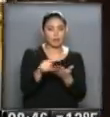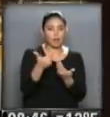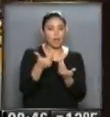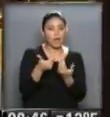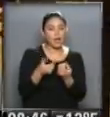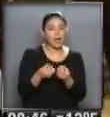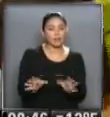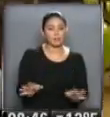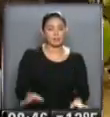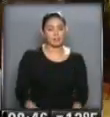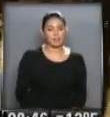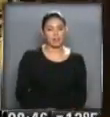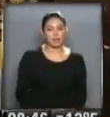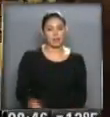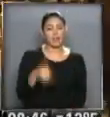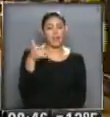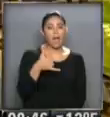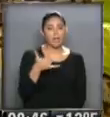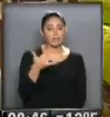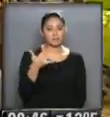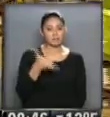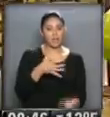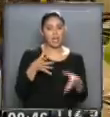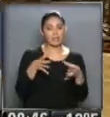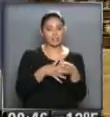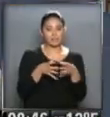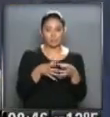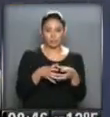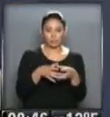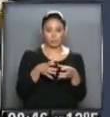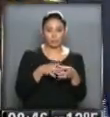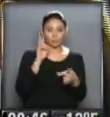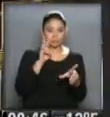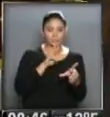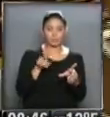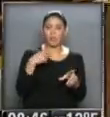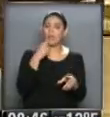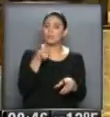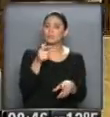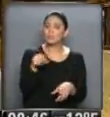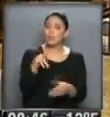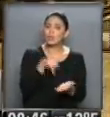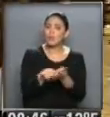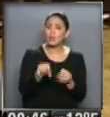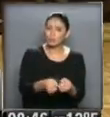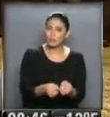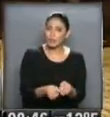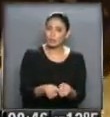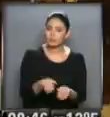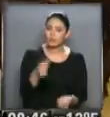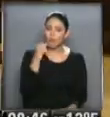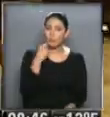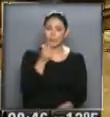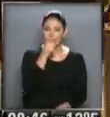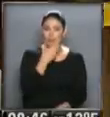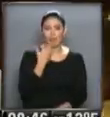de su vuelo. Está el equipo de Arsenal. Señor, ¿su vuelo está demorado? No quiere